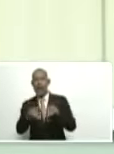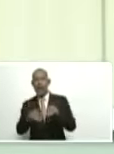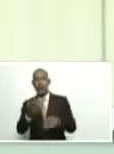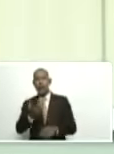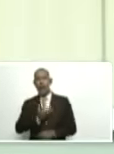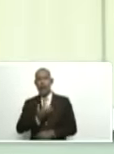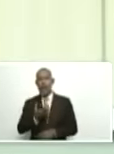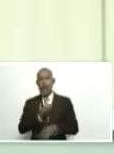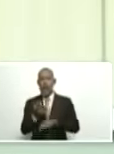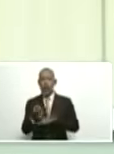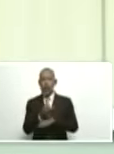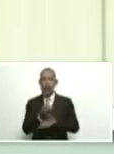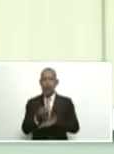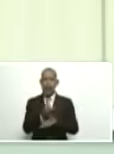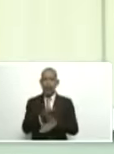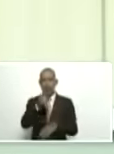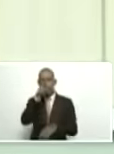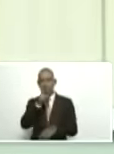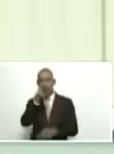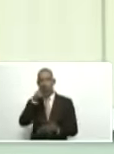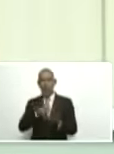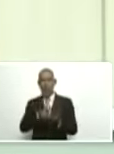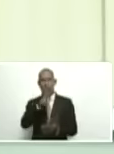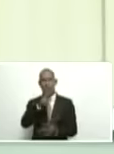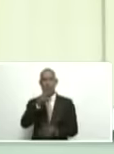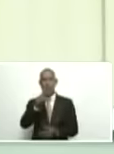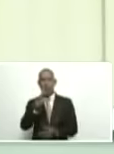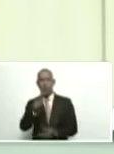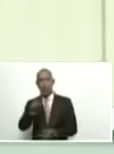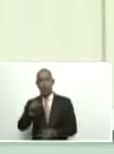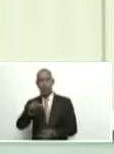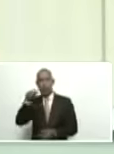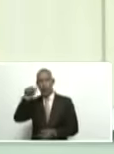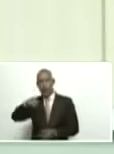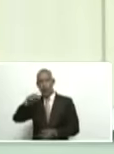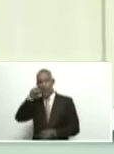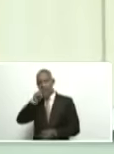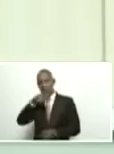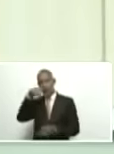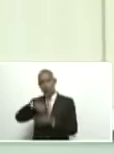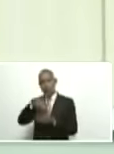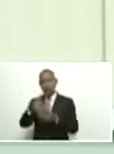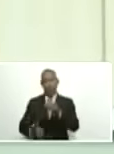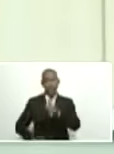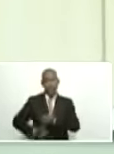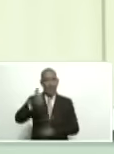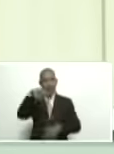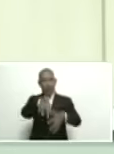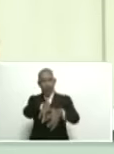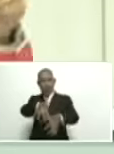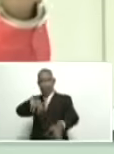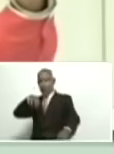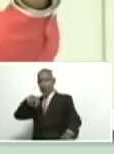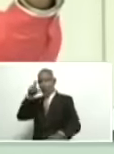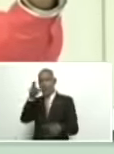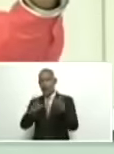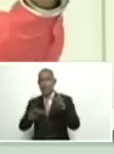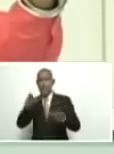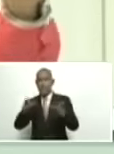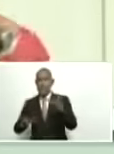alcaldes y gobernadores del año 2021. Votó más gente que en las elecciones para alcaldes y gobernadores en